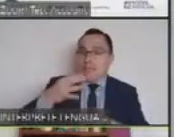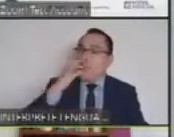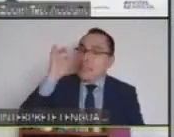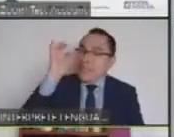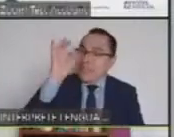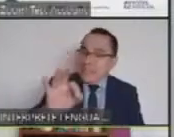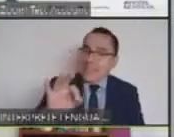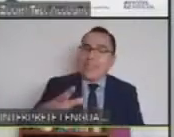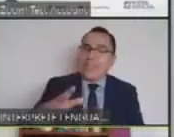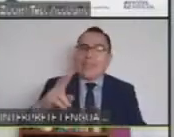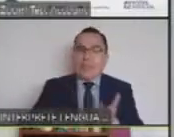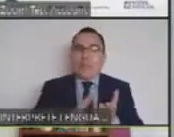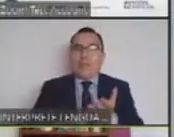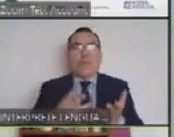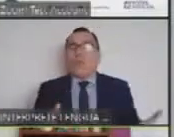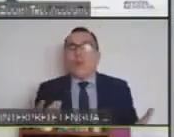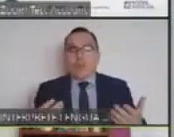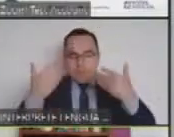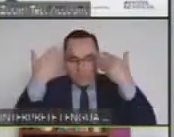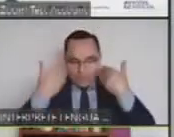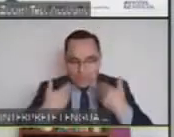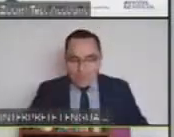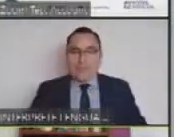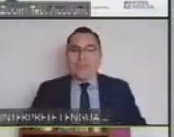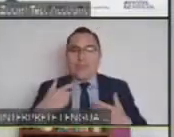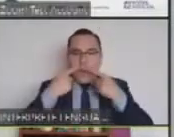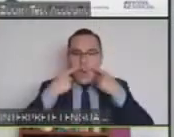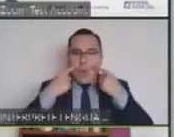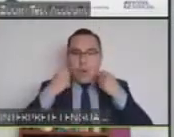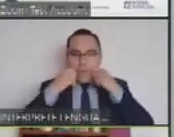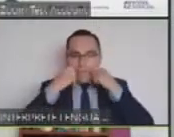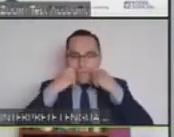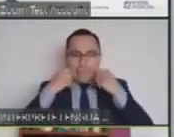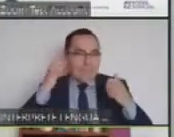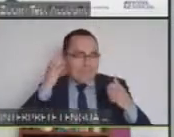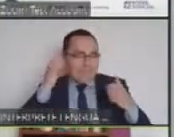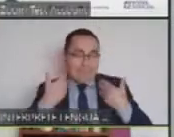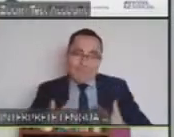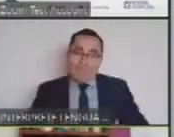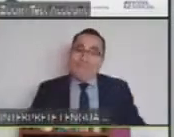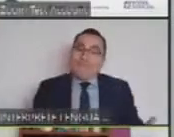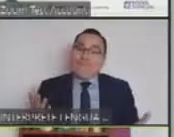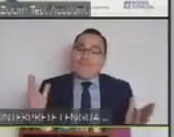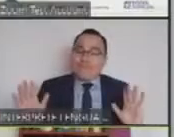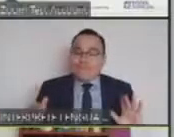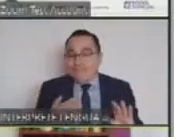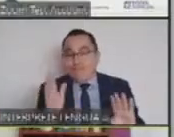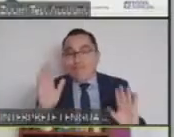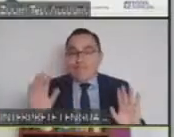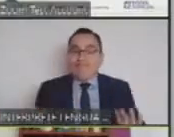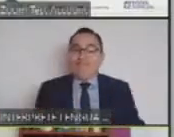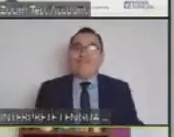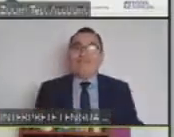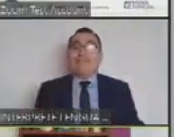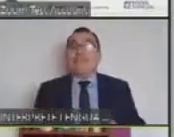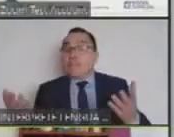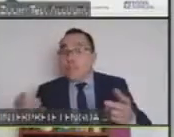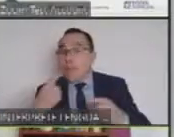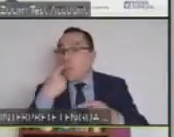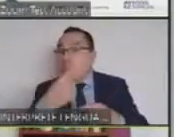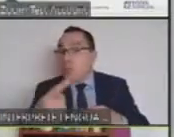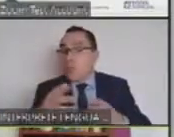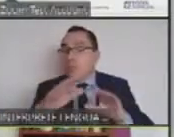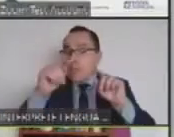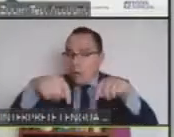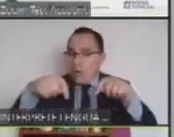la naturaleza humana. Si es así, entonces la pregunta que probablemente la ciudadanía